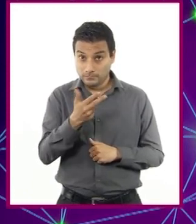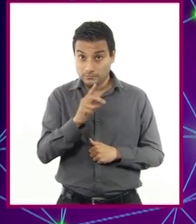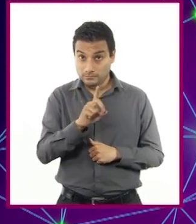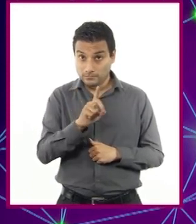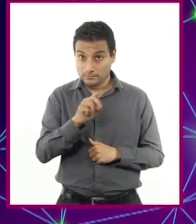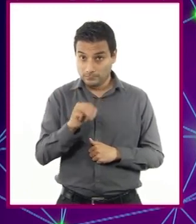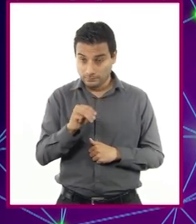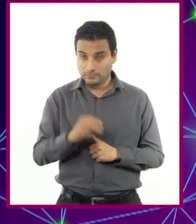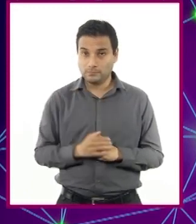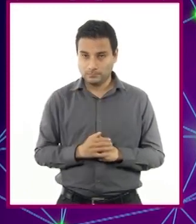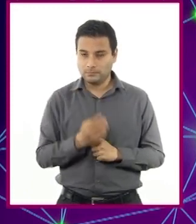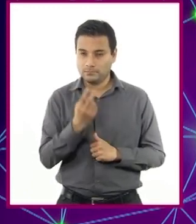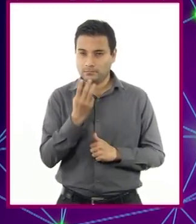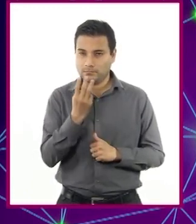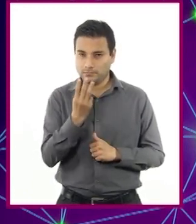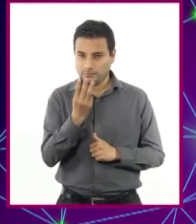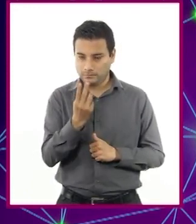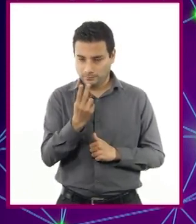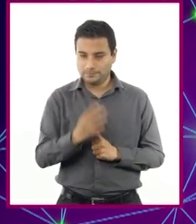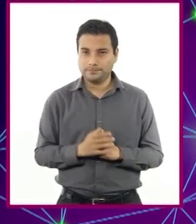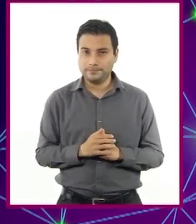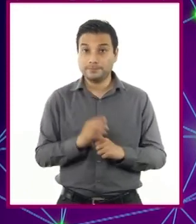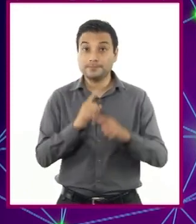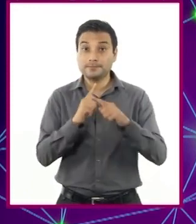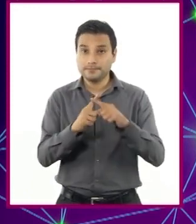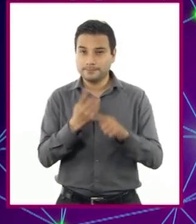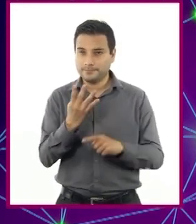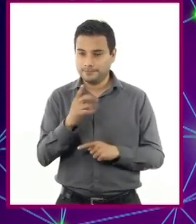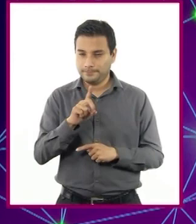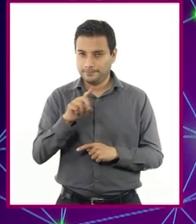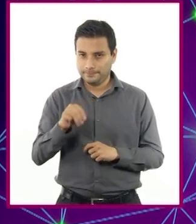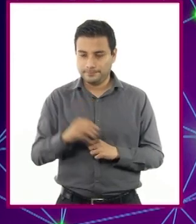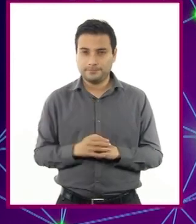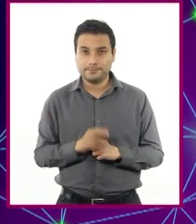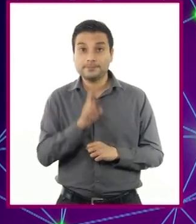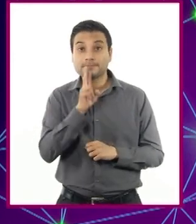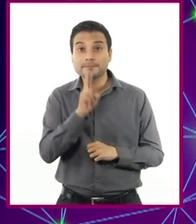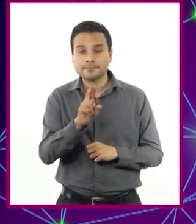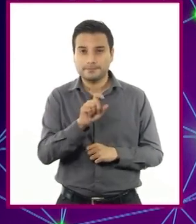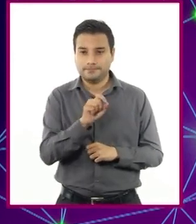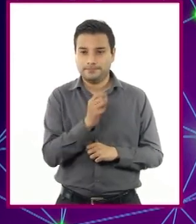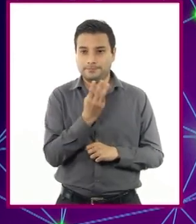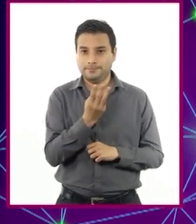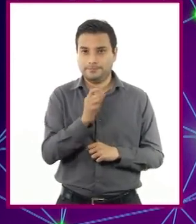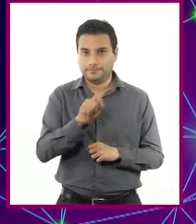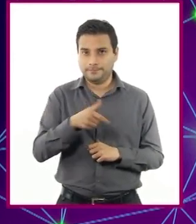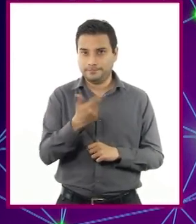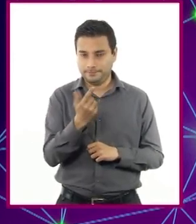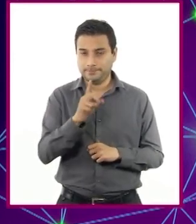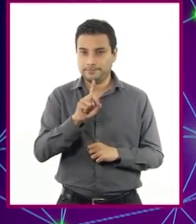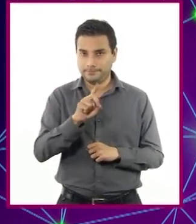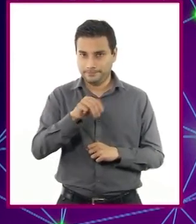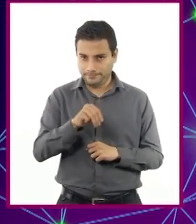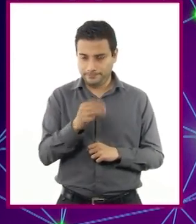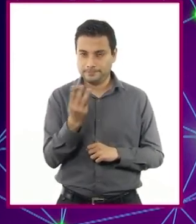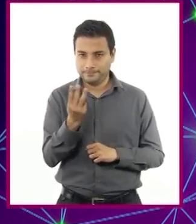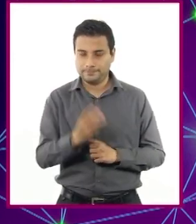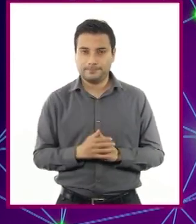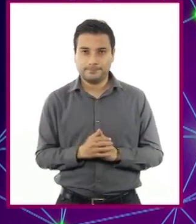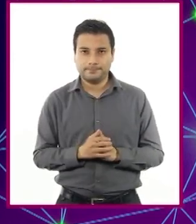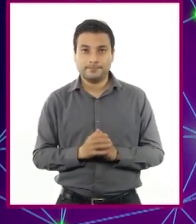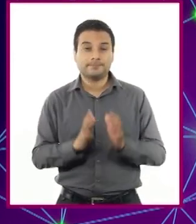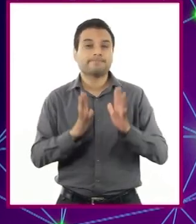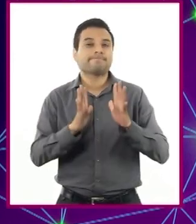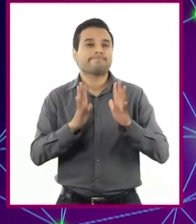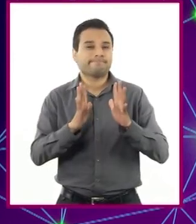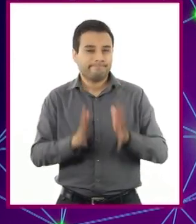decímetros cuadrados por 4 decímetros, lo que resulta 23.12 decímetros cúbicos. Como ya